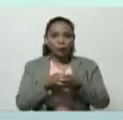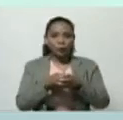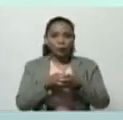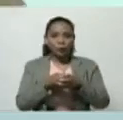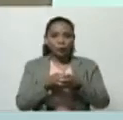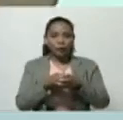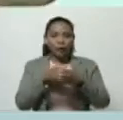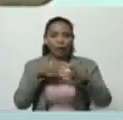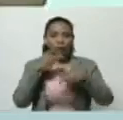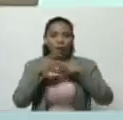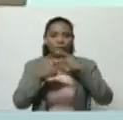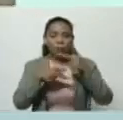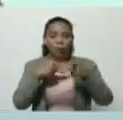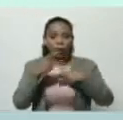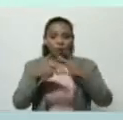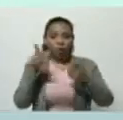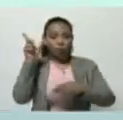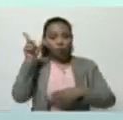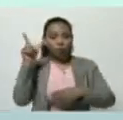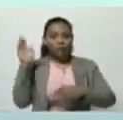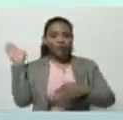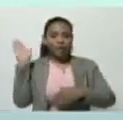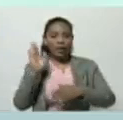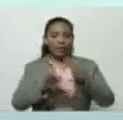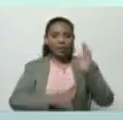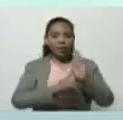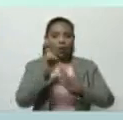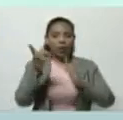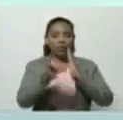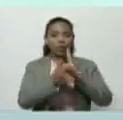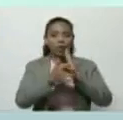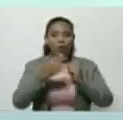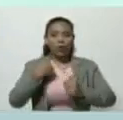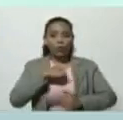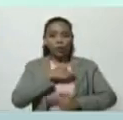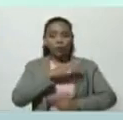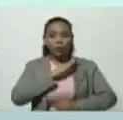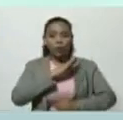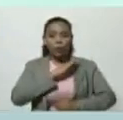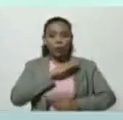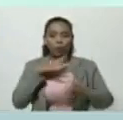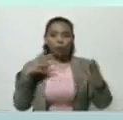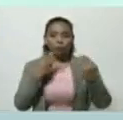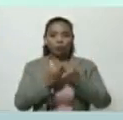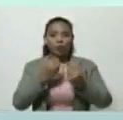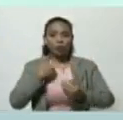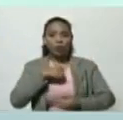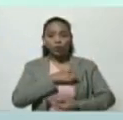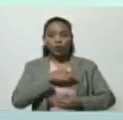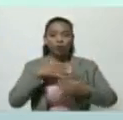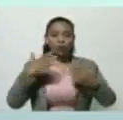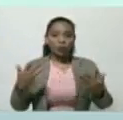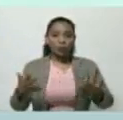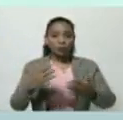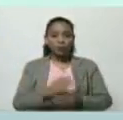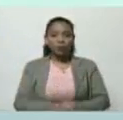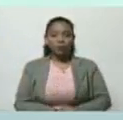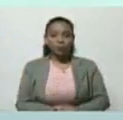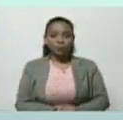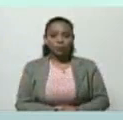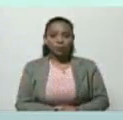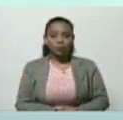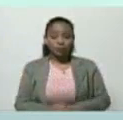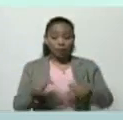del partido, pues ha venido desarrollando con técnicos nuestros, compañeros nuestros, y a